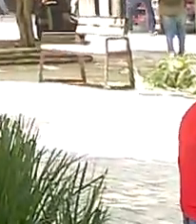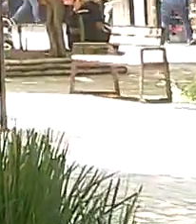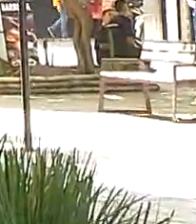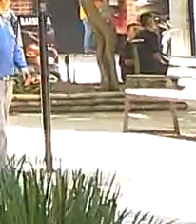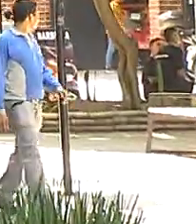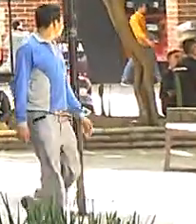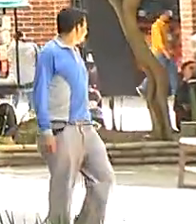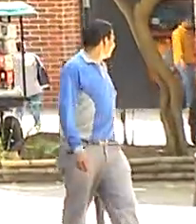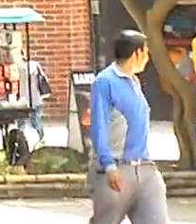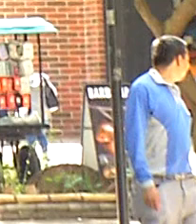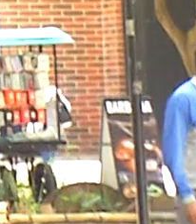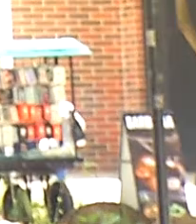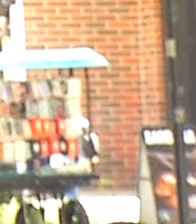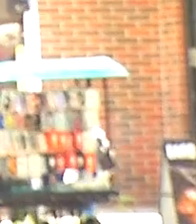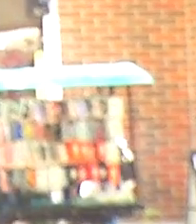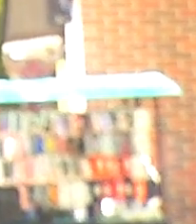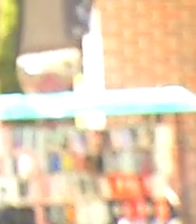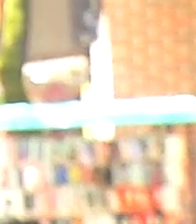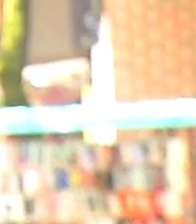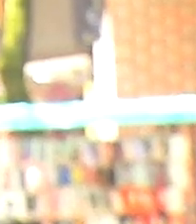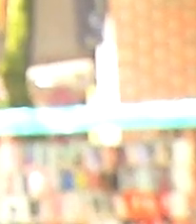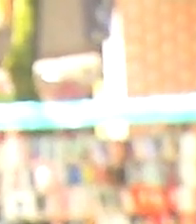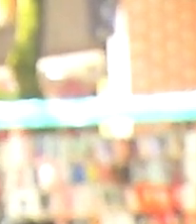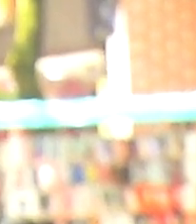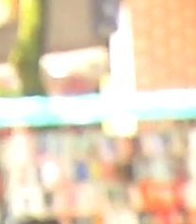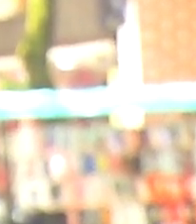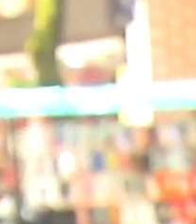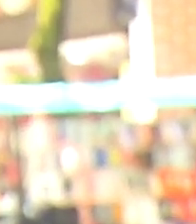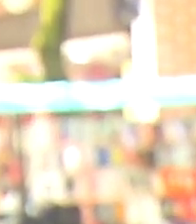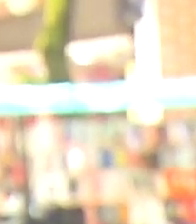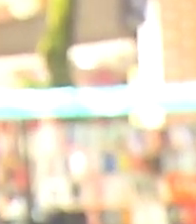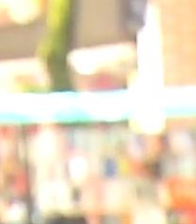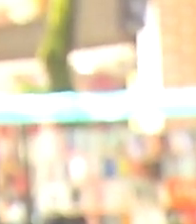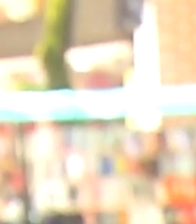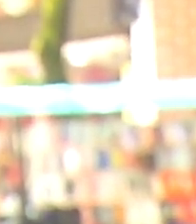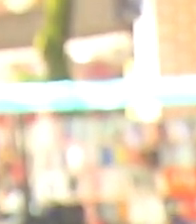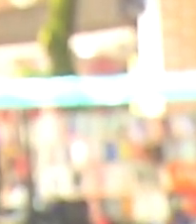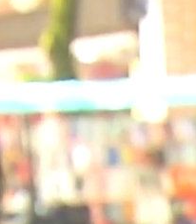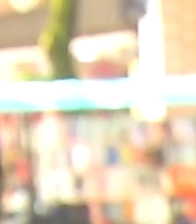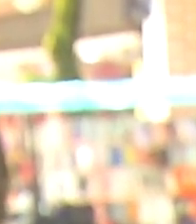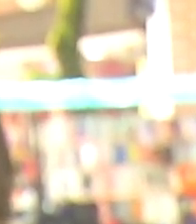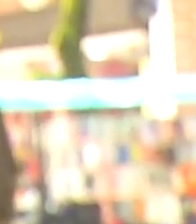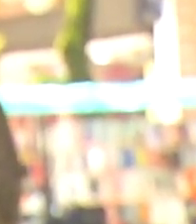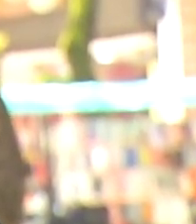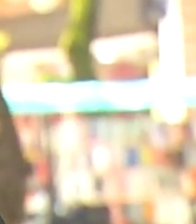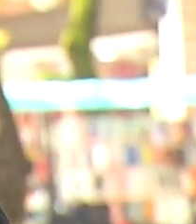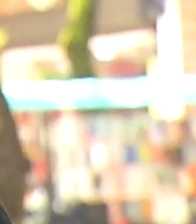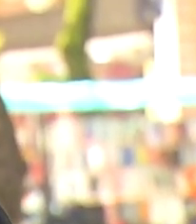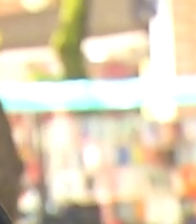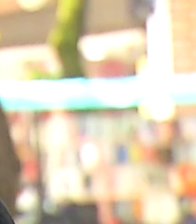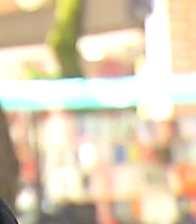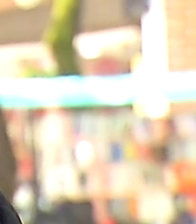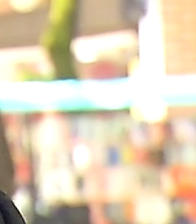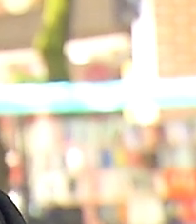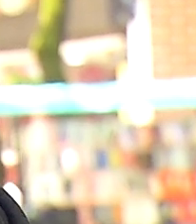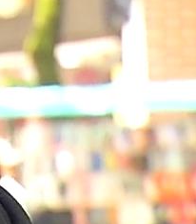Dios. Hoy sabrán cuánto te